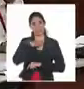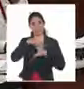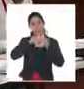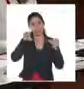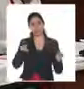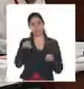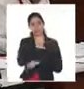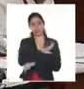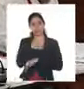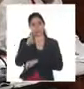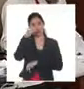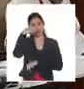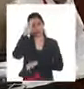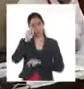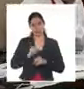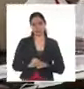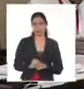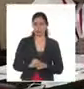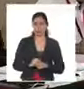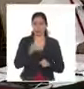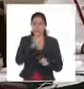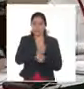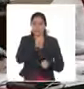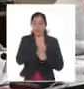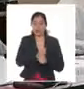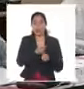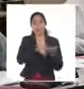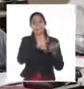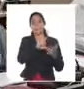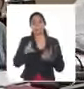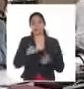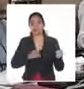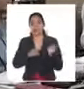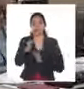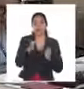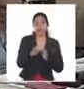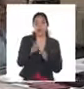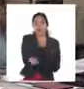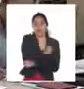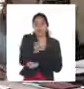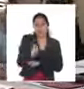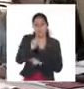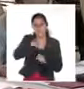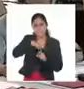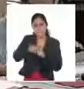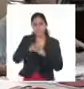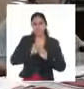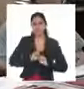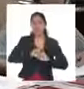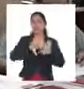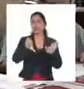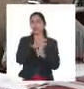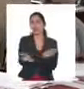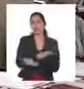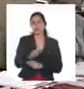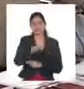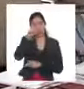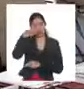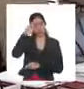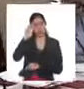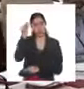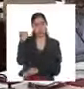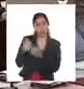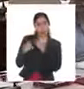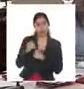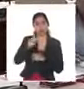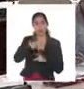revolución. Sobre el trabajo del partido en función de la investigación, la enseñanza y la divulgación de la historia de Cuba y el marxismo-leninismo,